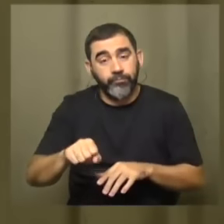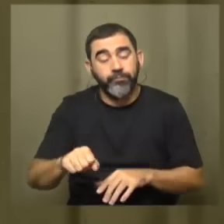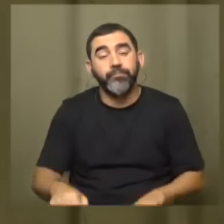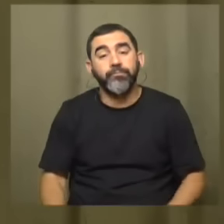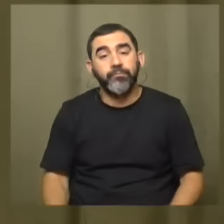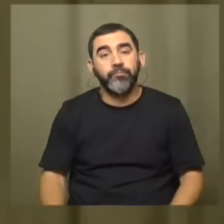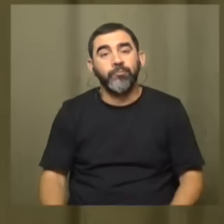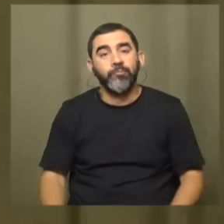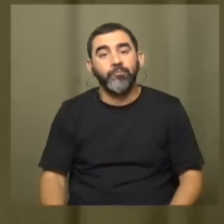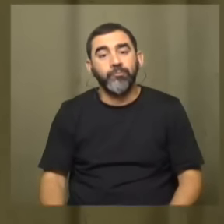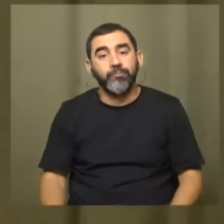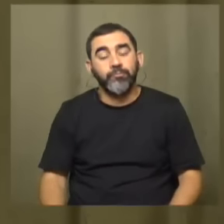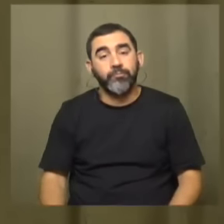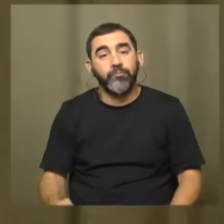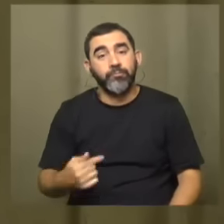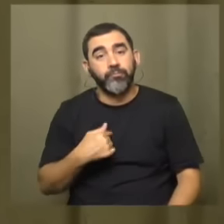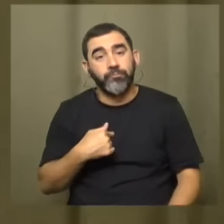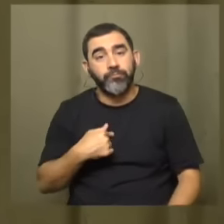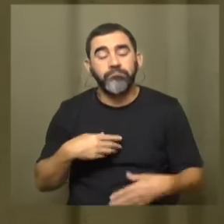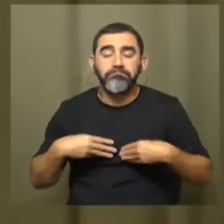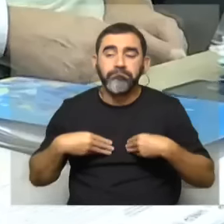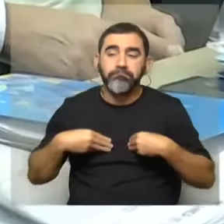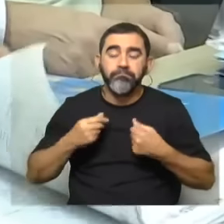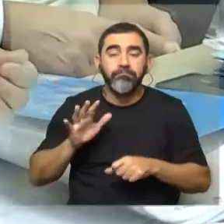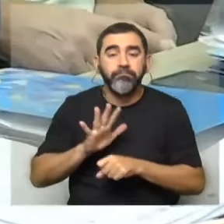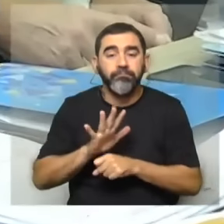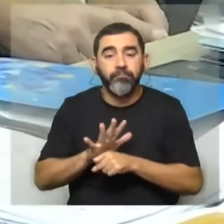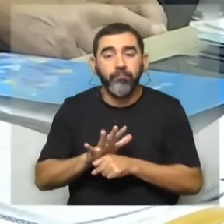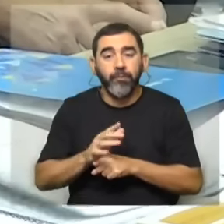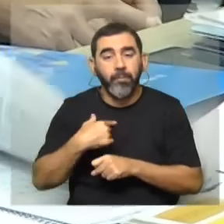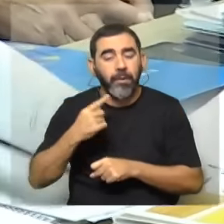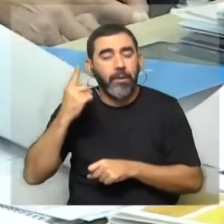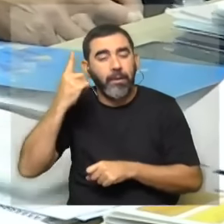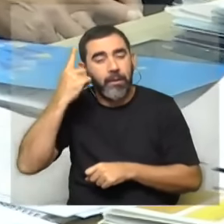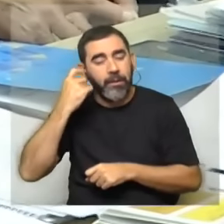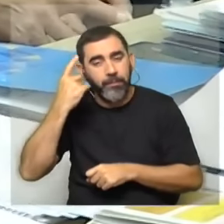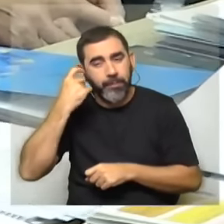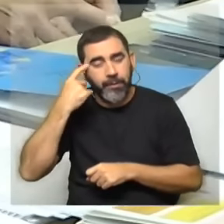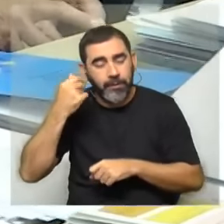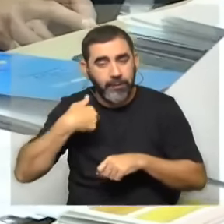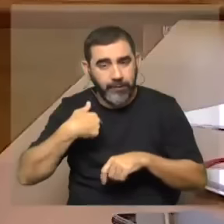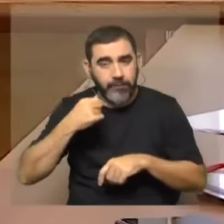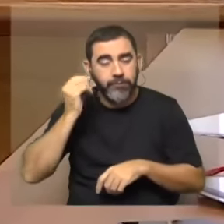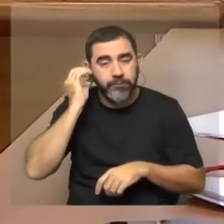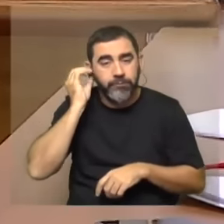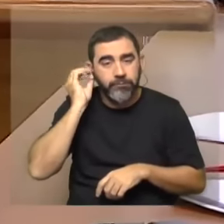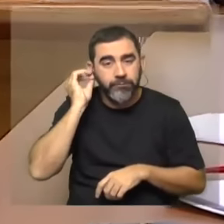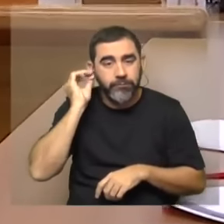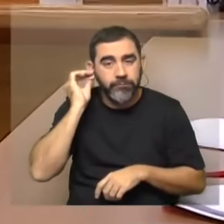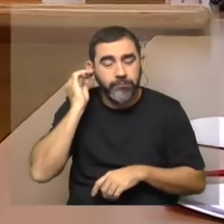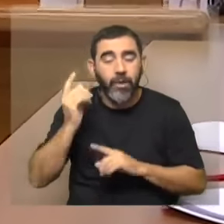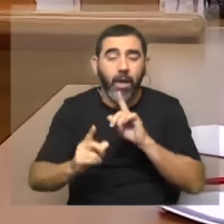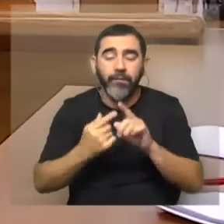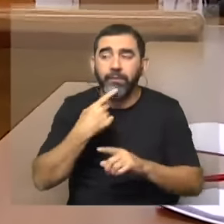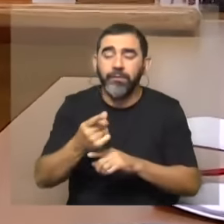este yo me siento además por por mi experiencia que creo que es una fortaleza a veces dicen